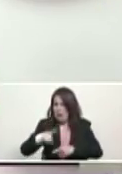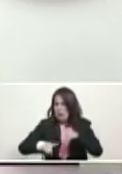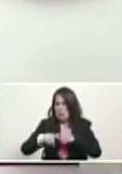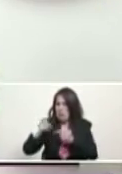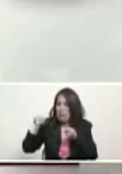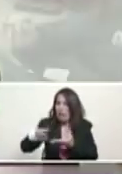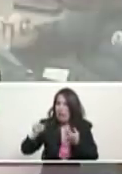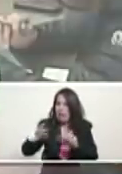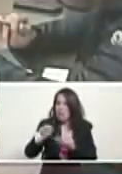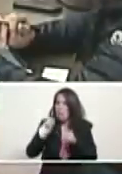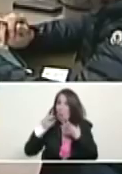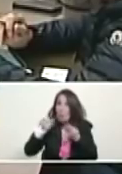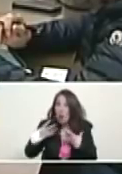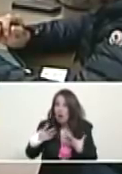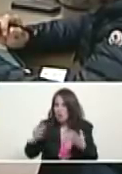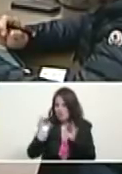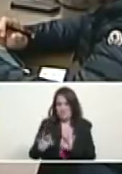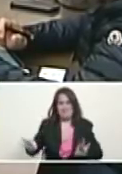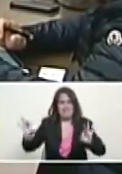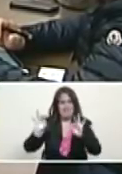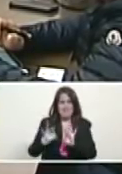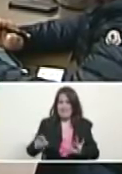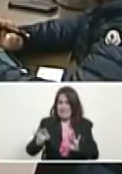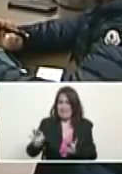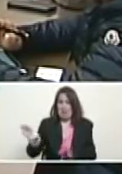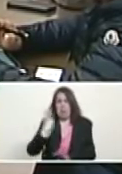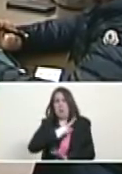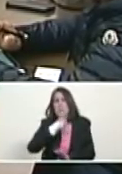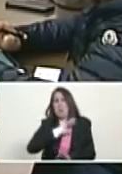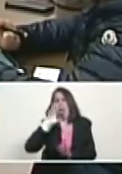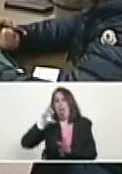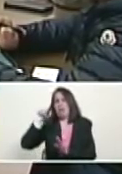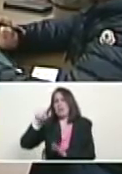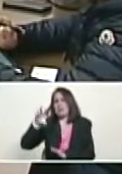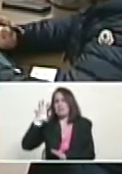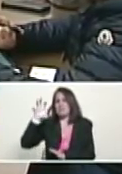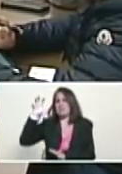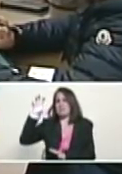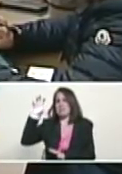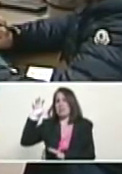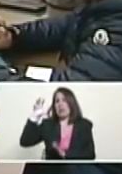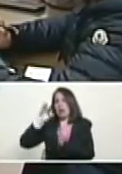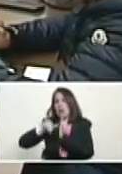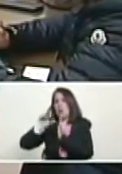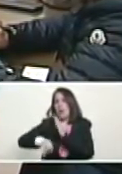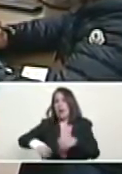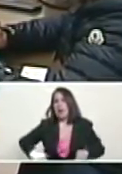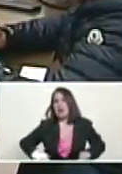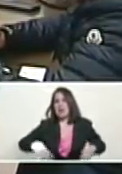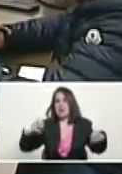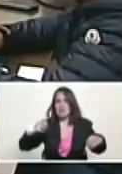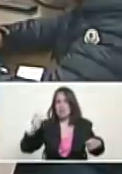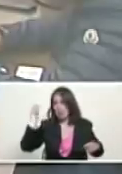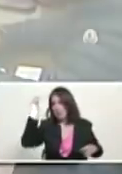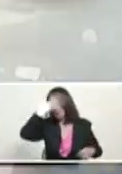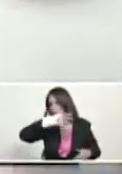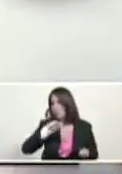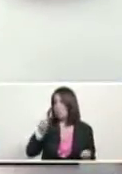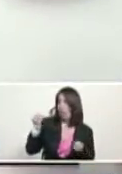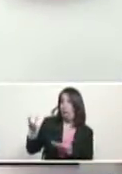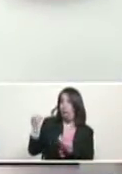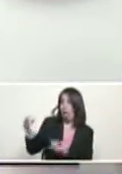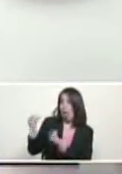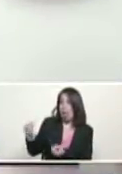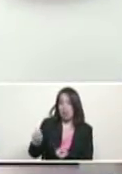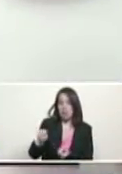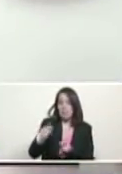país. Solamente quieren sumar las riquezas a las cuentas de Donald Trump. Ya el mundo ha abierto los